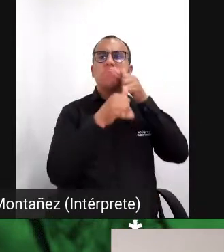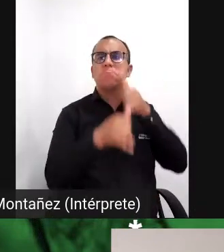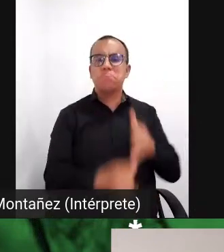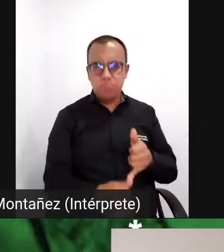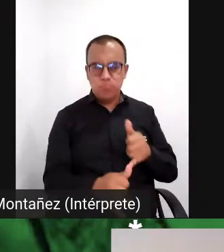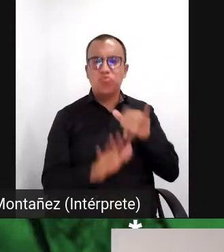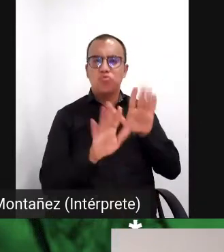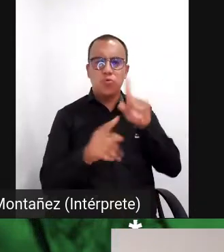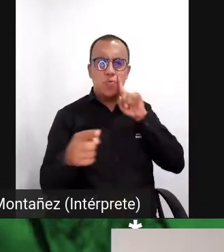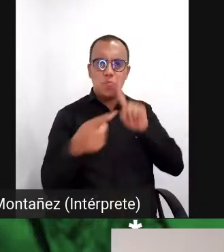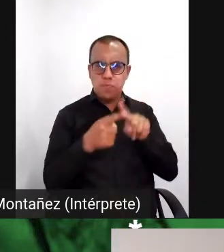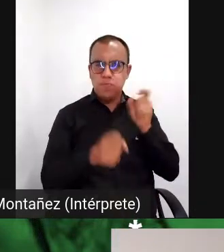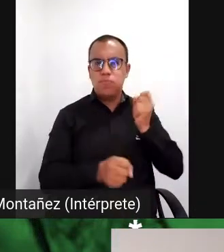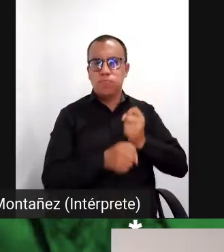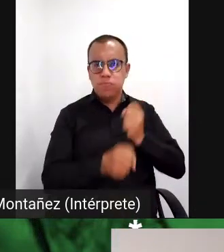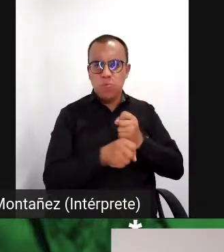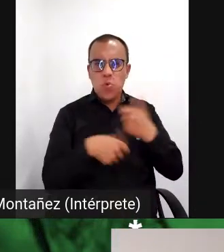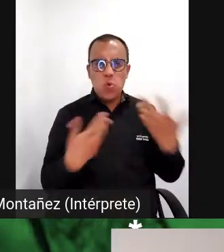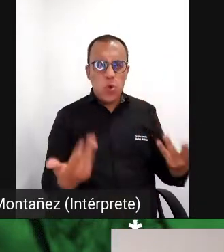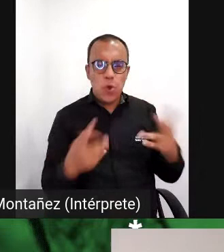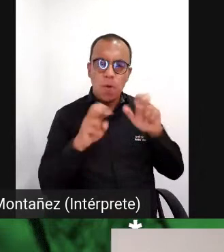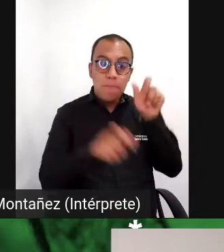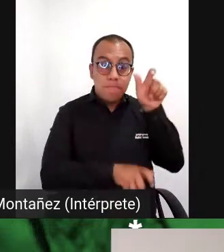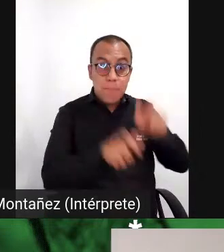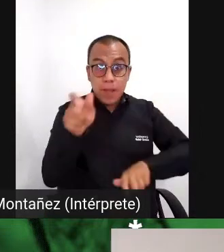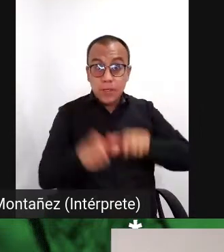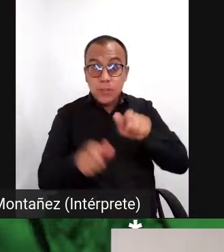centrado como en 2 personas que tienen